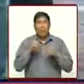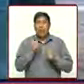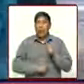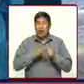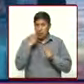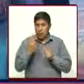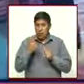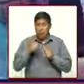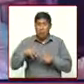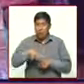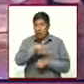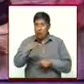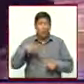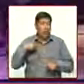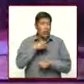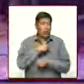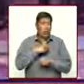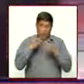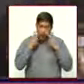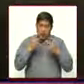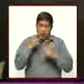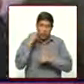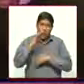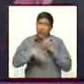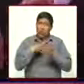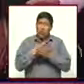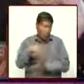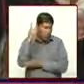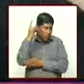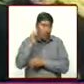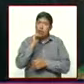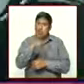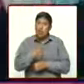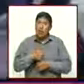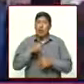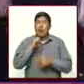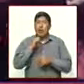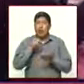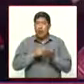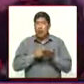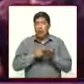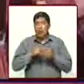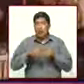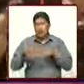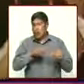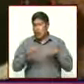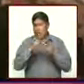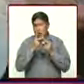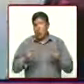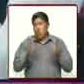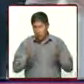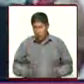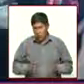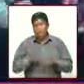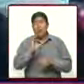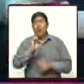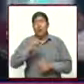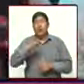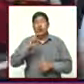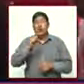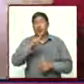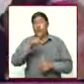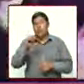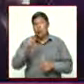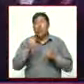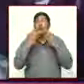uno de los municipios. Invitamos a quienes nos están viendo a nivel nacional, pueden estar en Potosí de mañana y pasado en esta fiesta grande de los potosinos que es Chutillos. Gracias, gobernador,